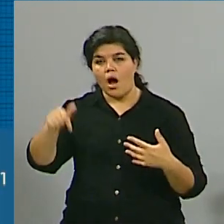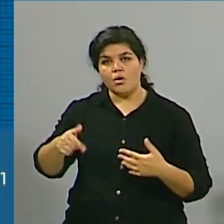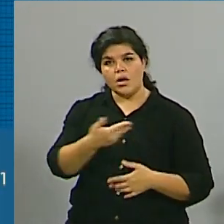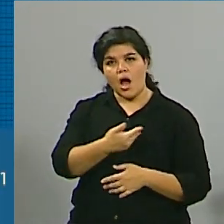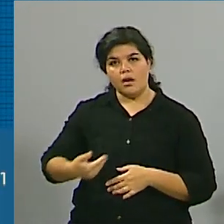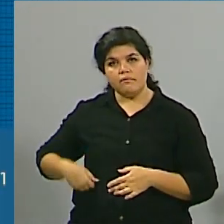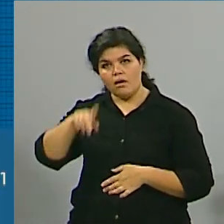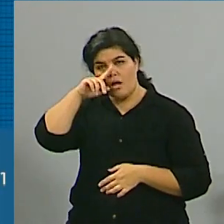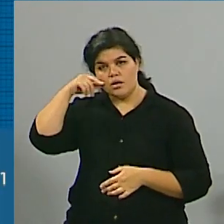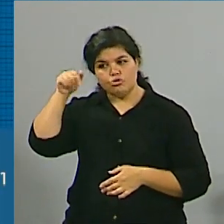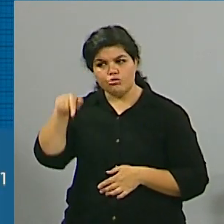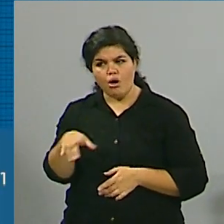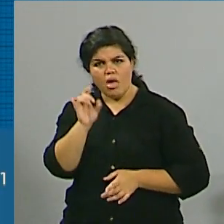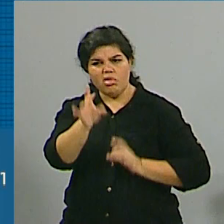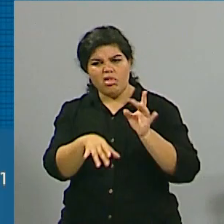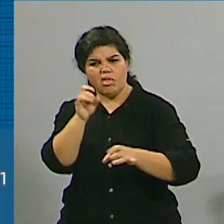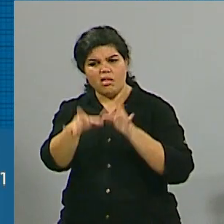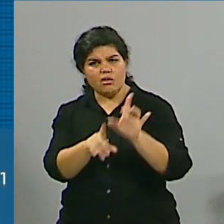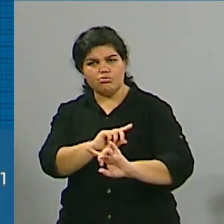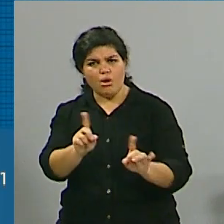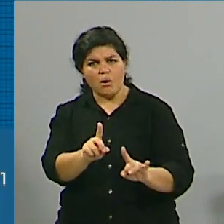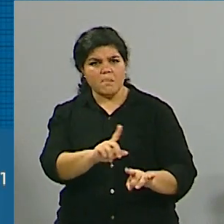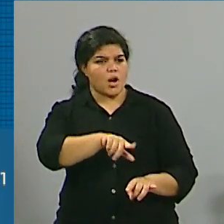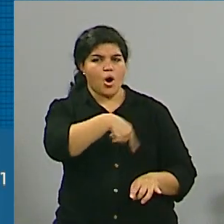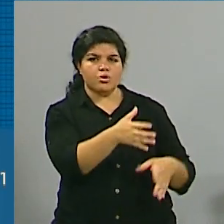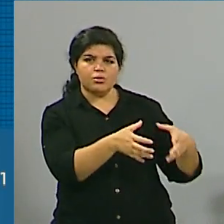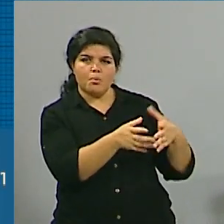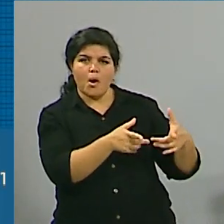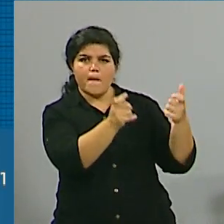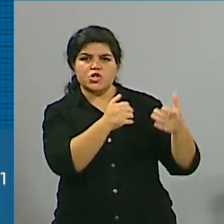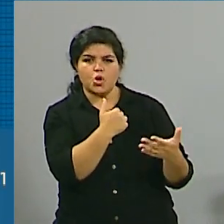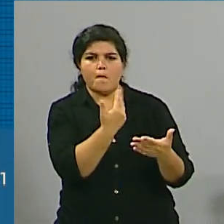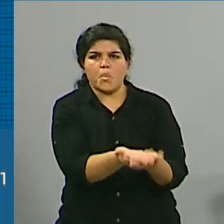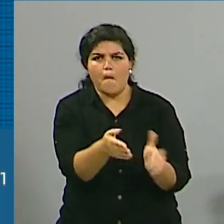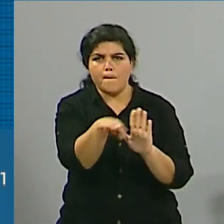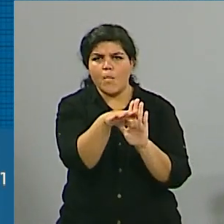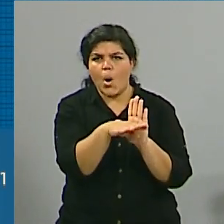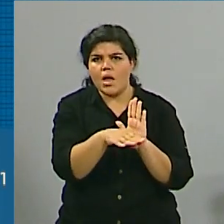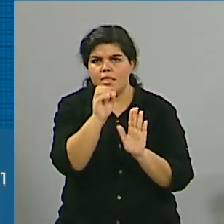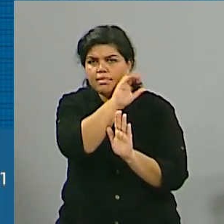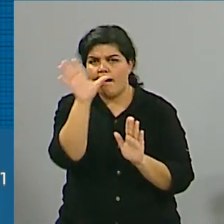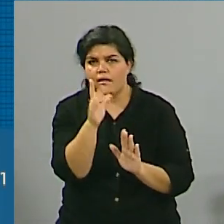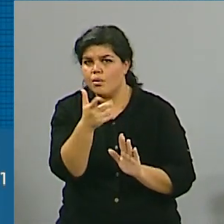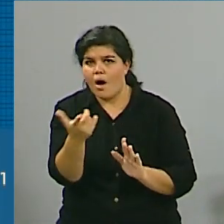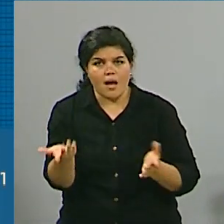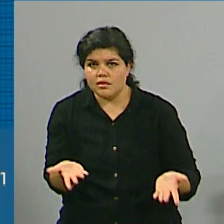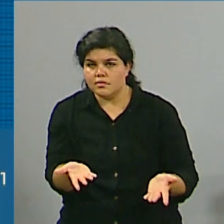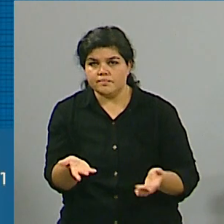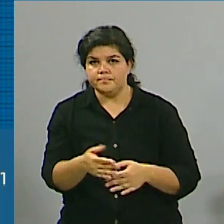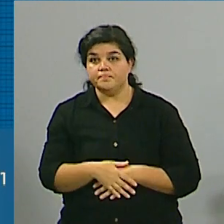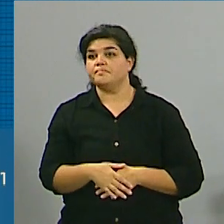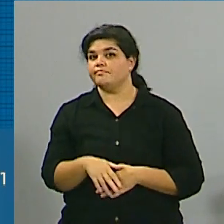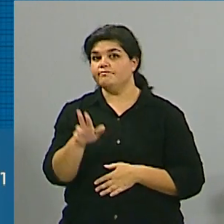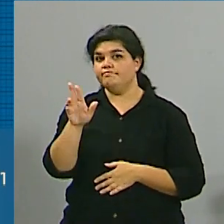vereda de enfrente tampoco se propone nada nuevo. Exactamente, esa es una cuestión que hemos medido varias veces, en el